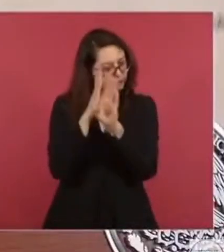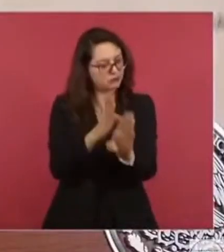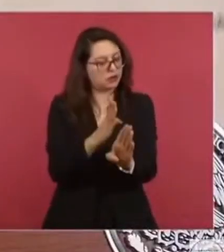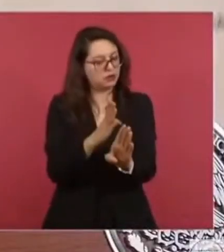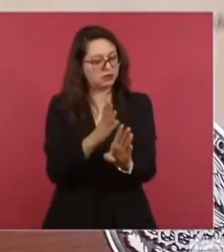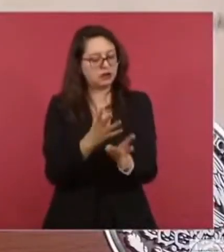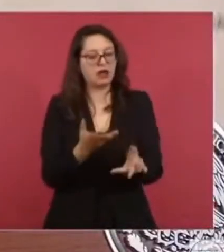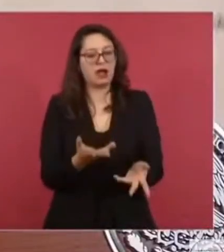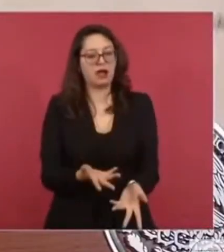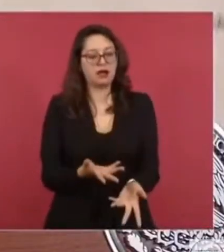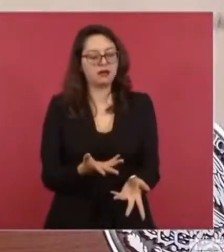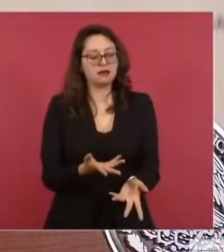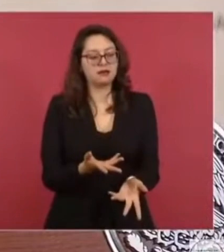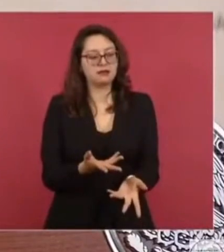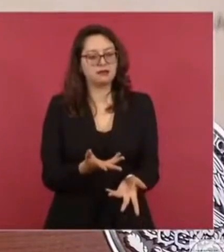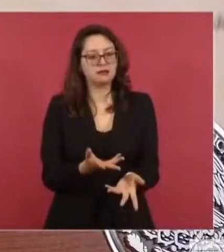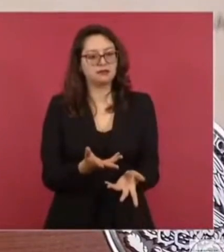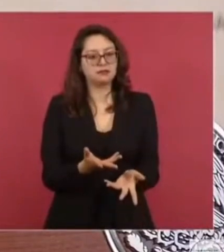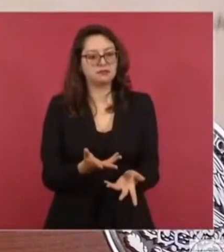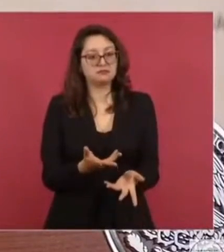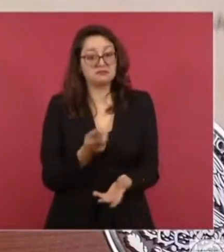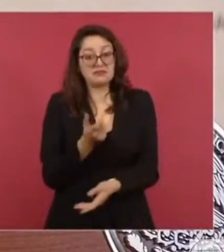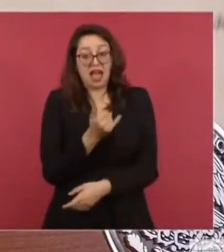O sea, yo